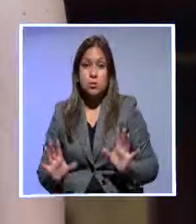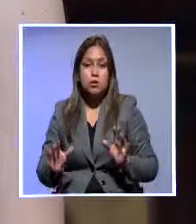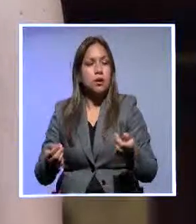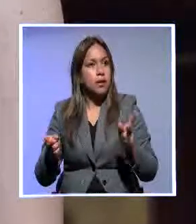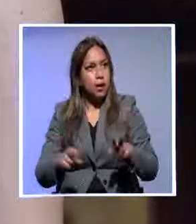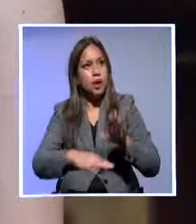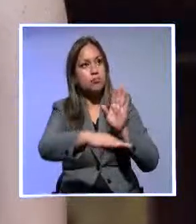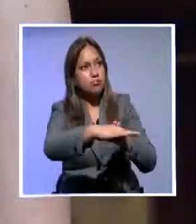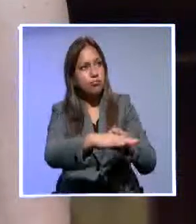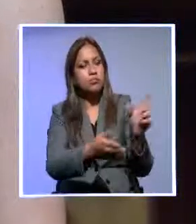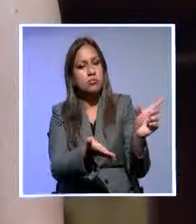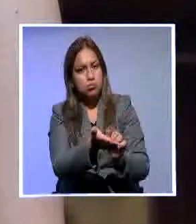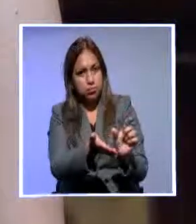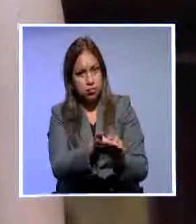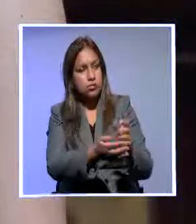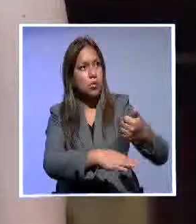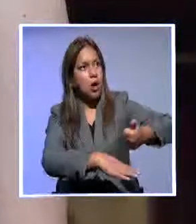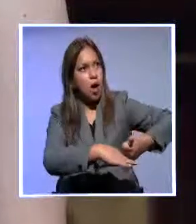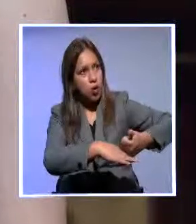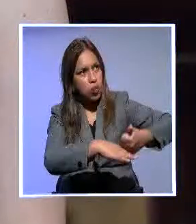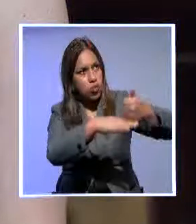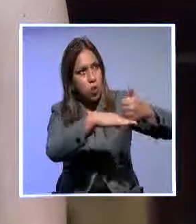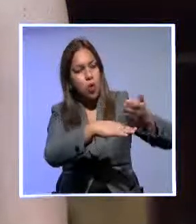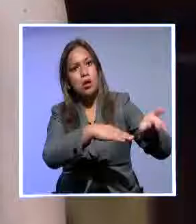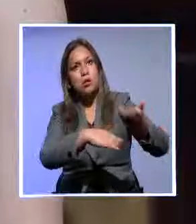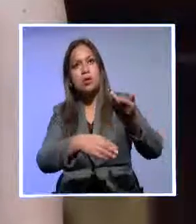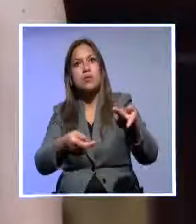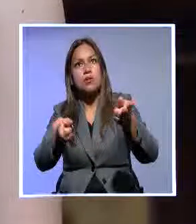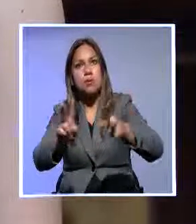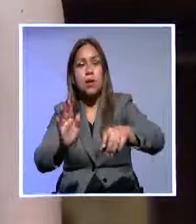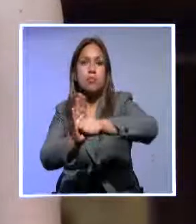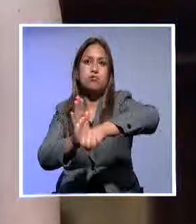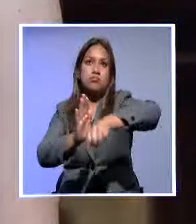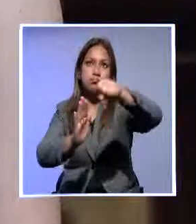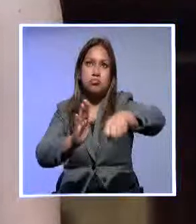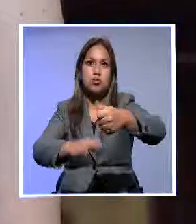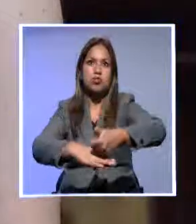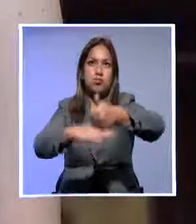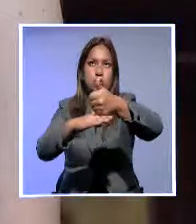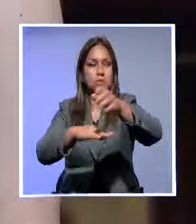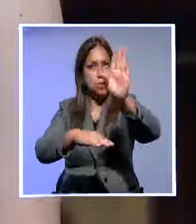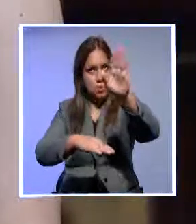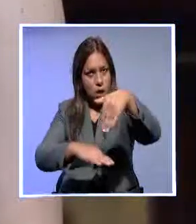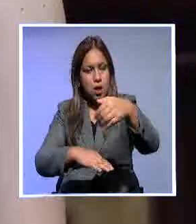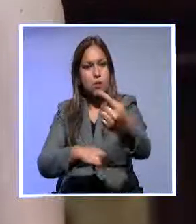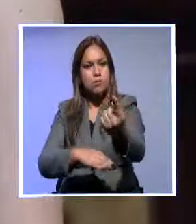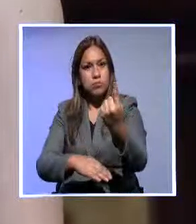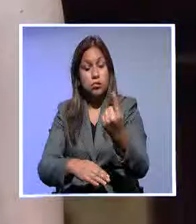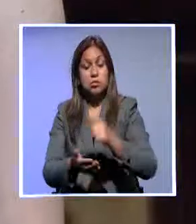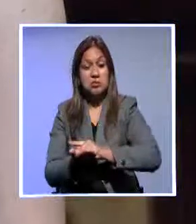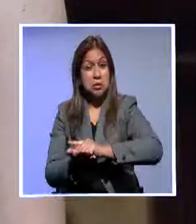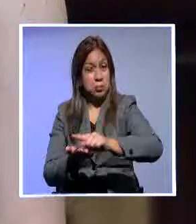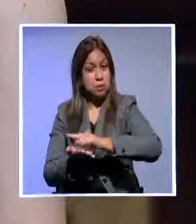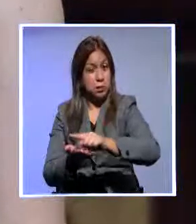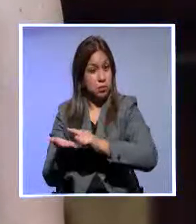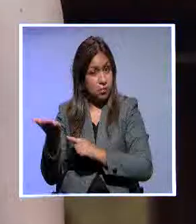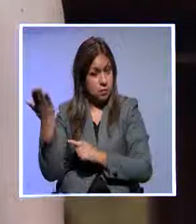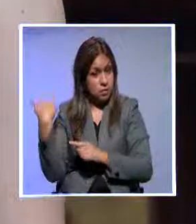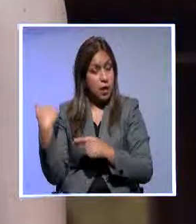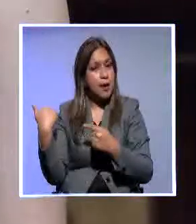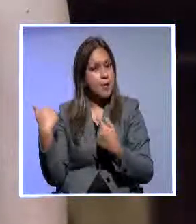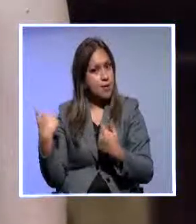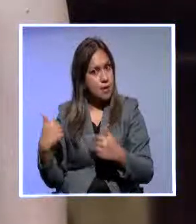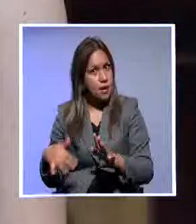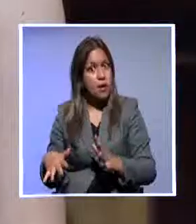a otras autoridades entre ellos el fiscal general del estado sobre quien hace algunas semanas atrás se advertía que